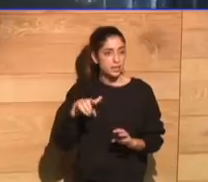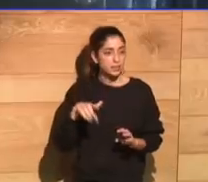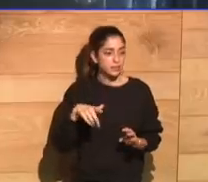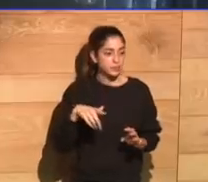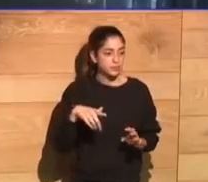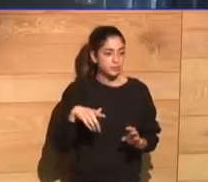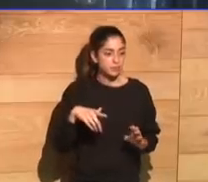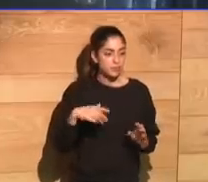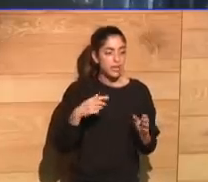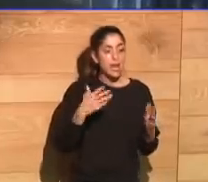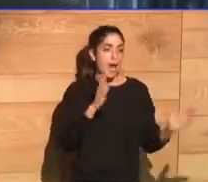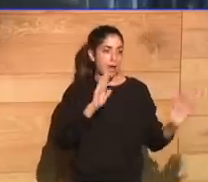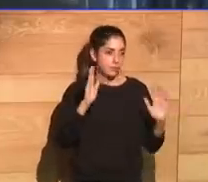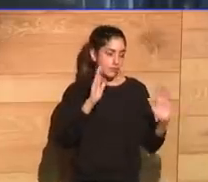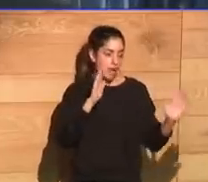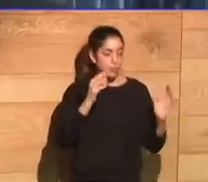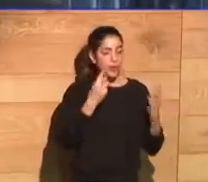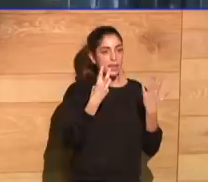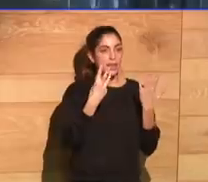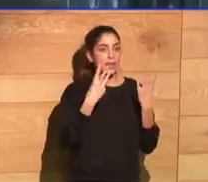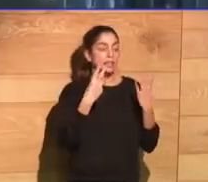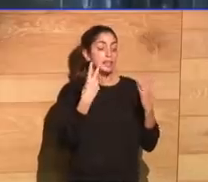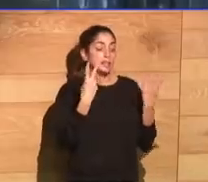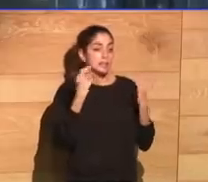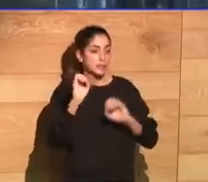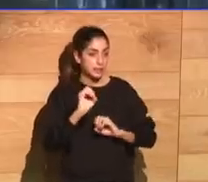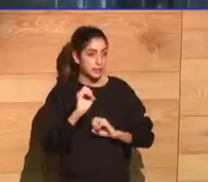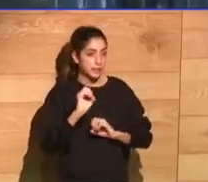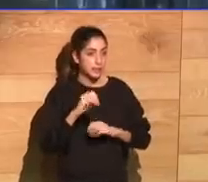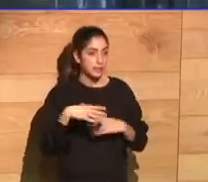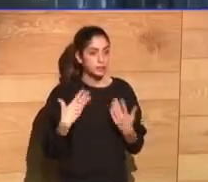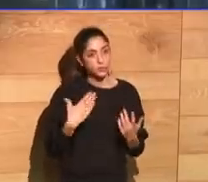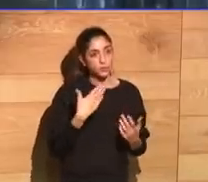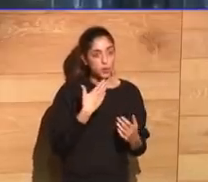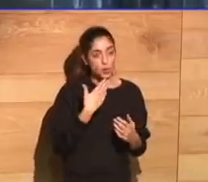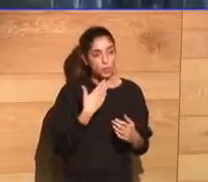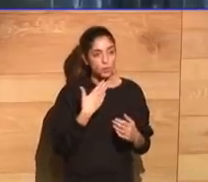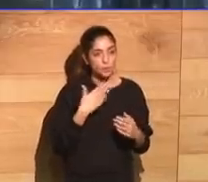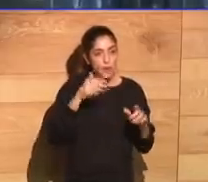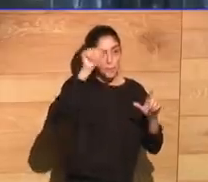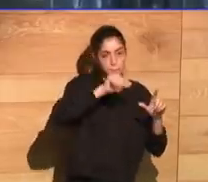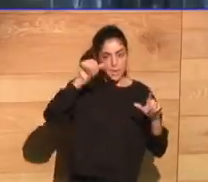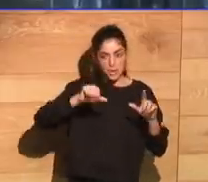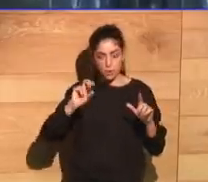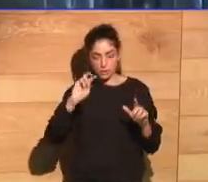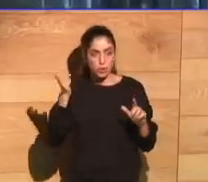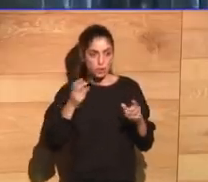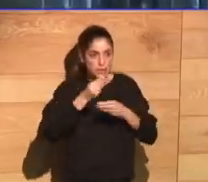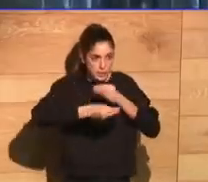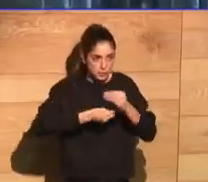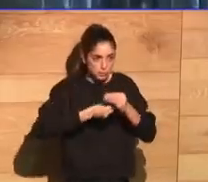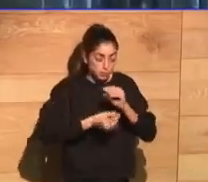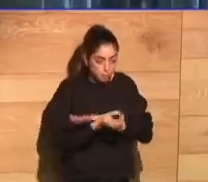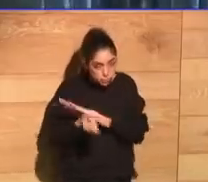70, que no era Robert Redford, pero salía en solitario en La Conversación, había hecho Friends Connection, quiero decir que era un rostro increíblemente